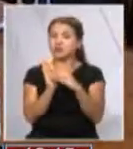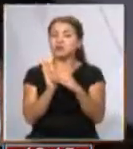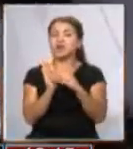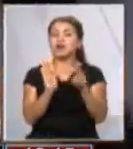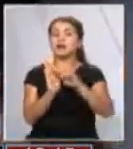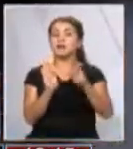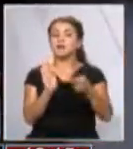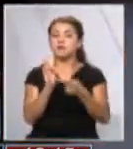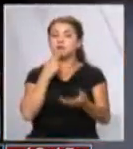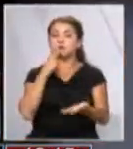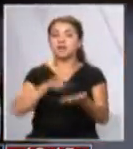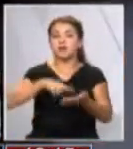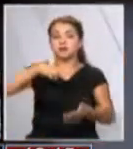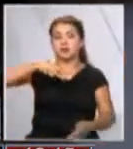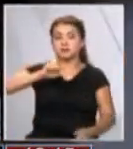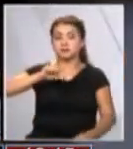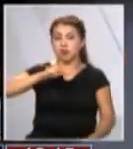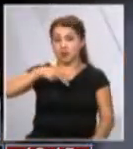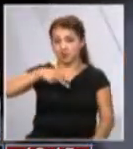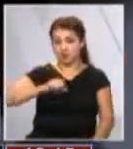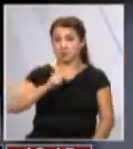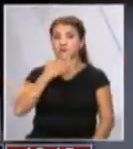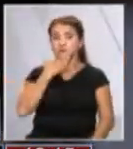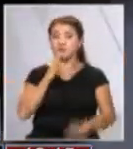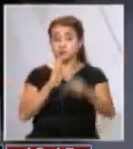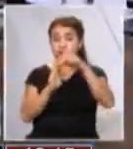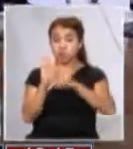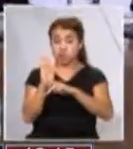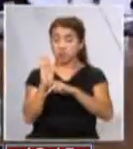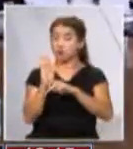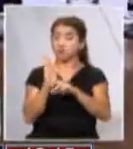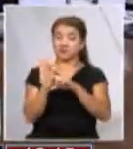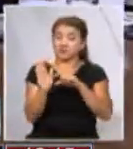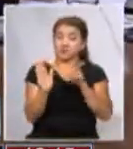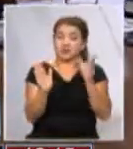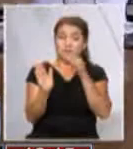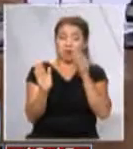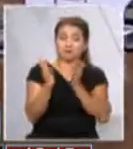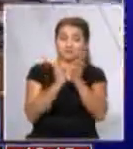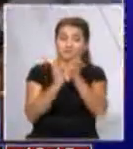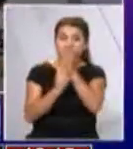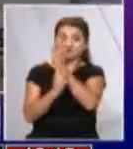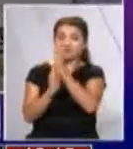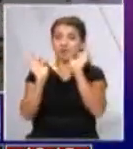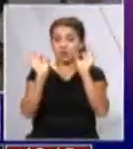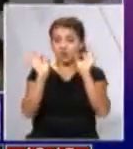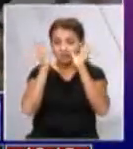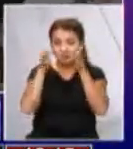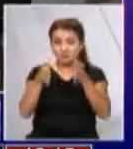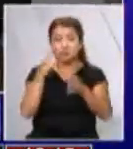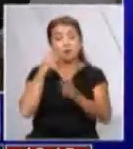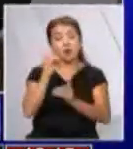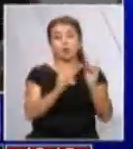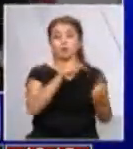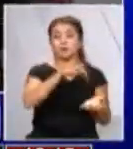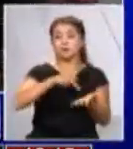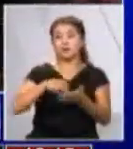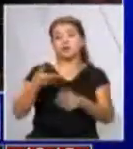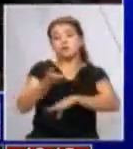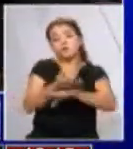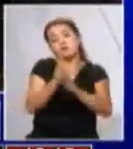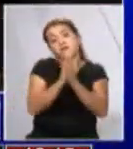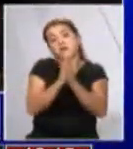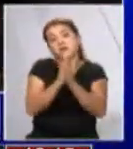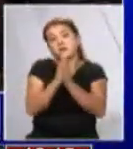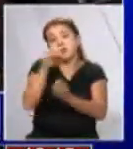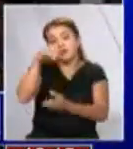reforma a la Carta Magna, que también es un proyecto que de momento no ha tenido sus lineamientos especificados, pero dentro de todo algunos parlamentarios también han solicitado que se